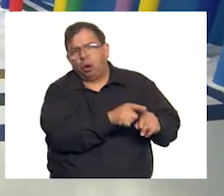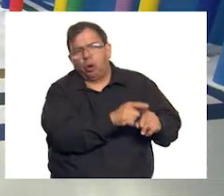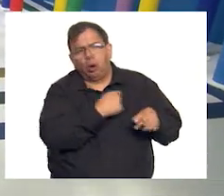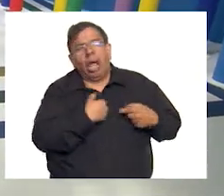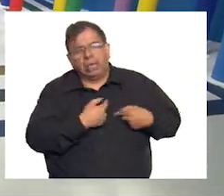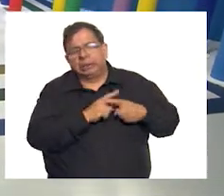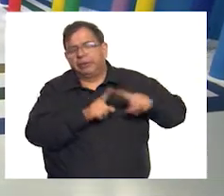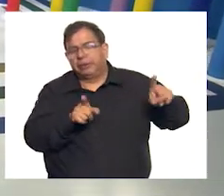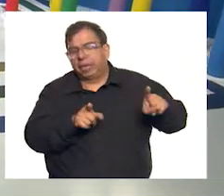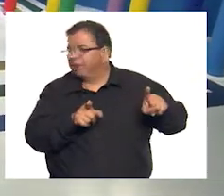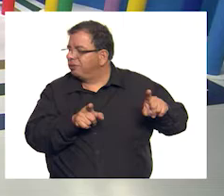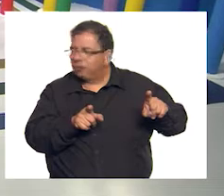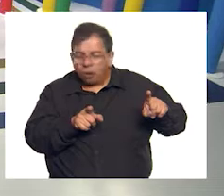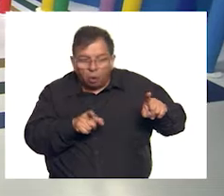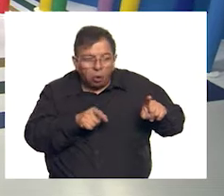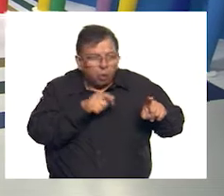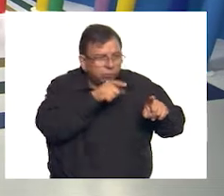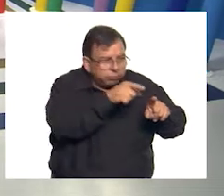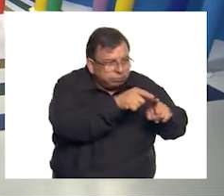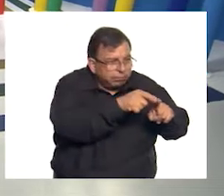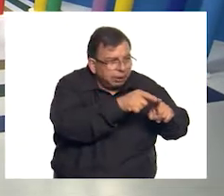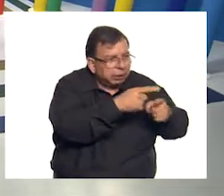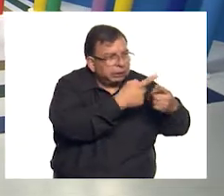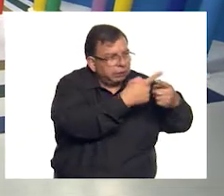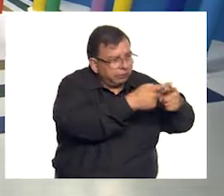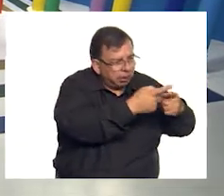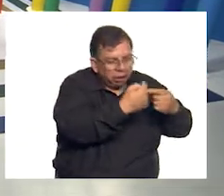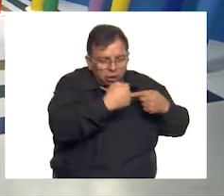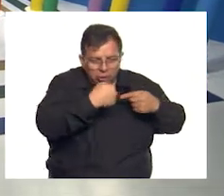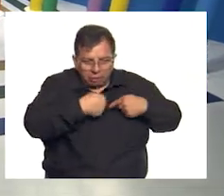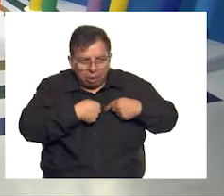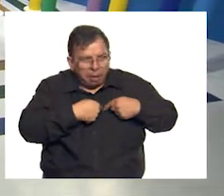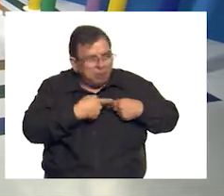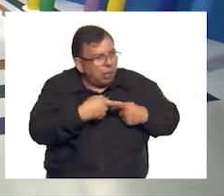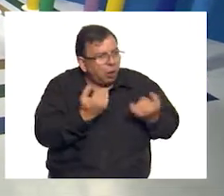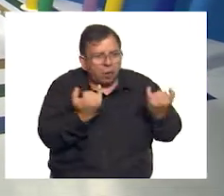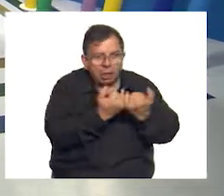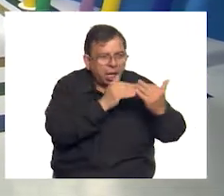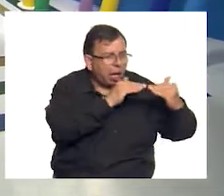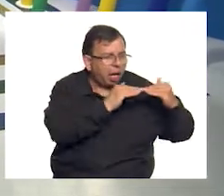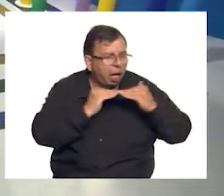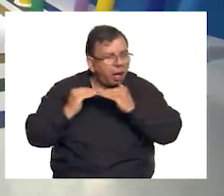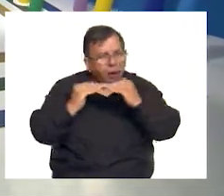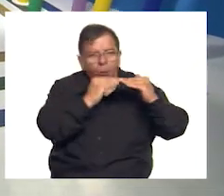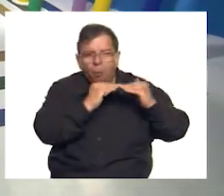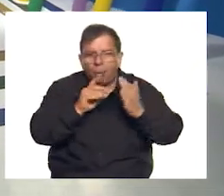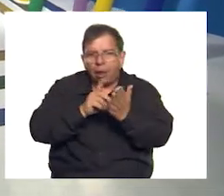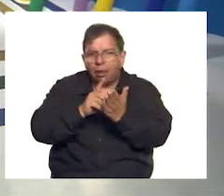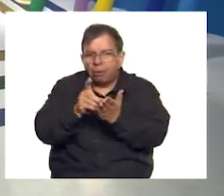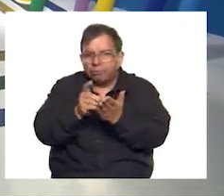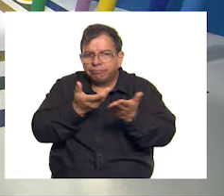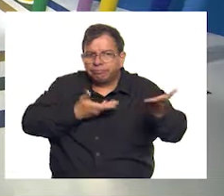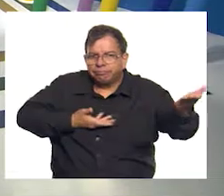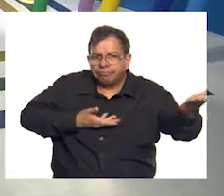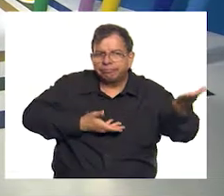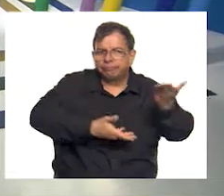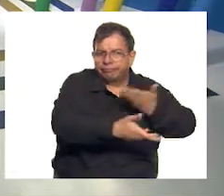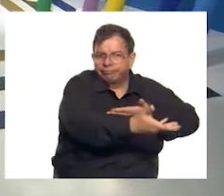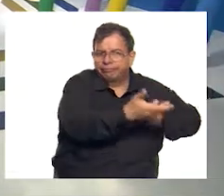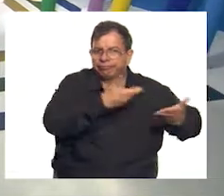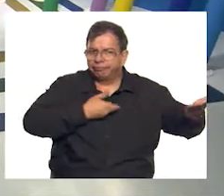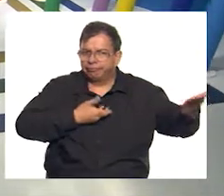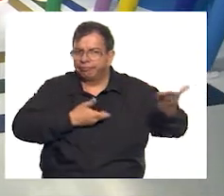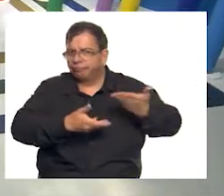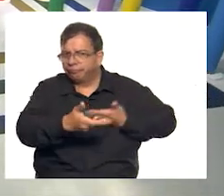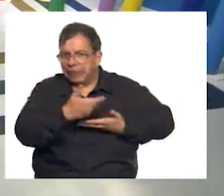sí, sino de reconocerse iguales en derechos, oportunidades y convivir y